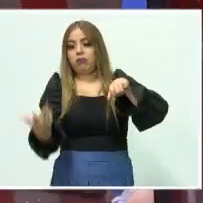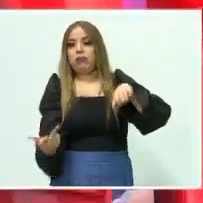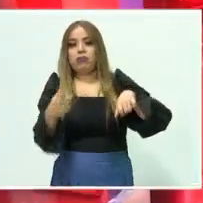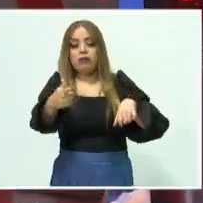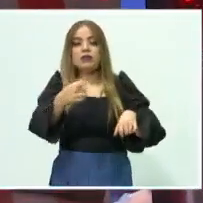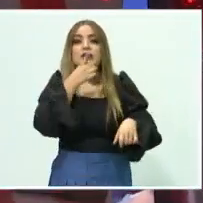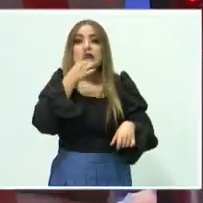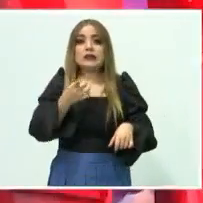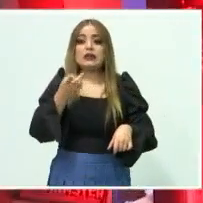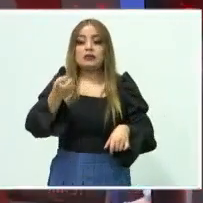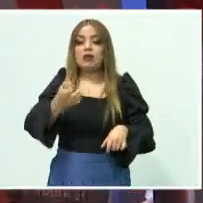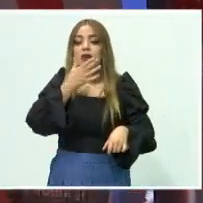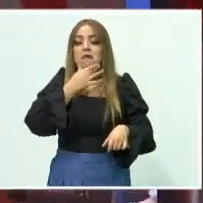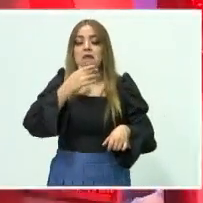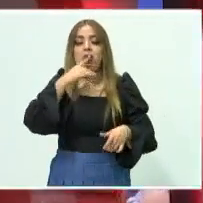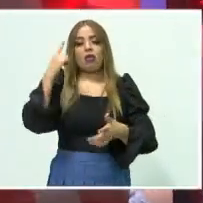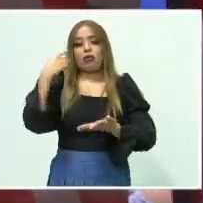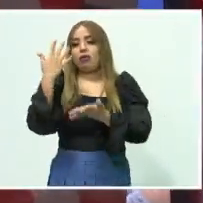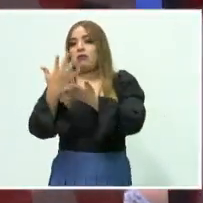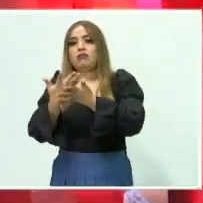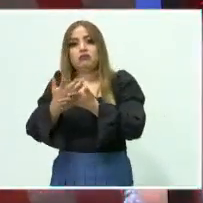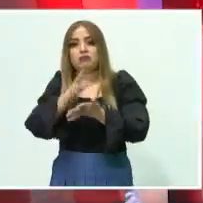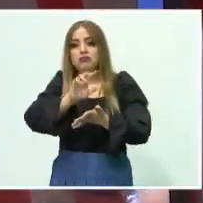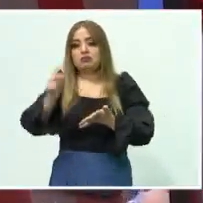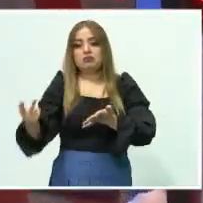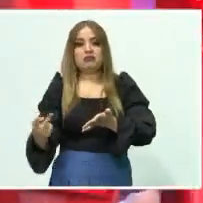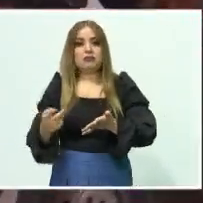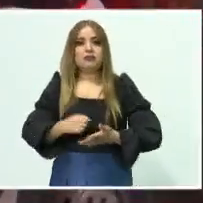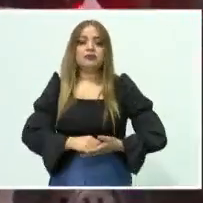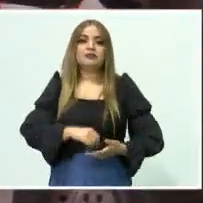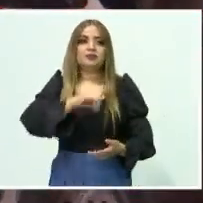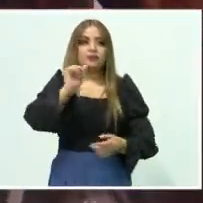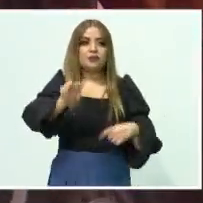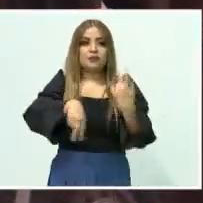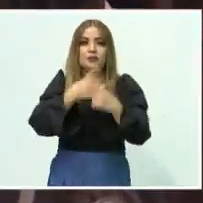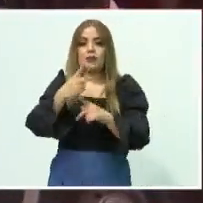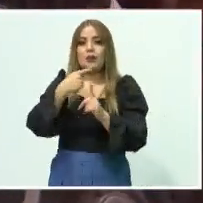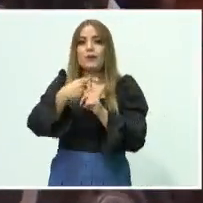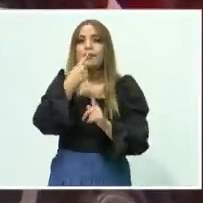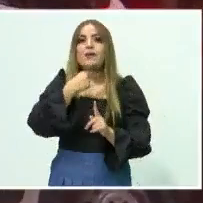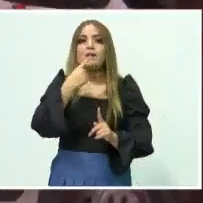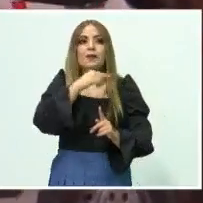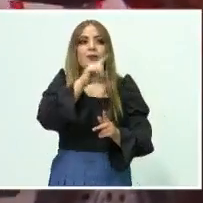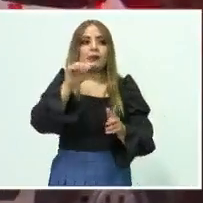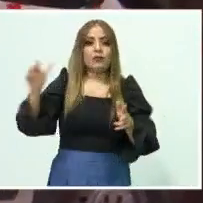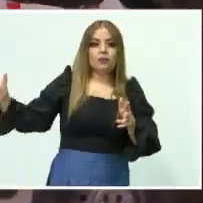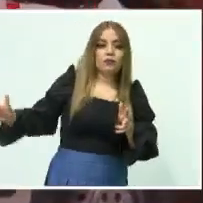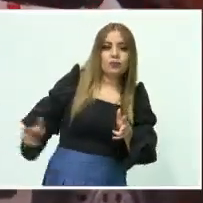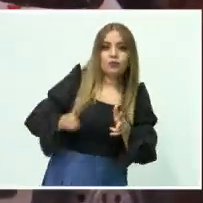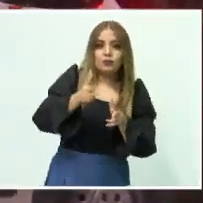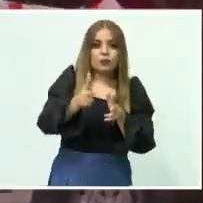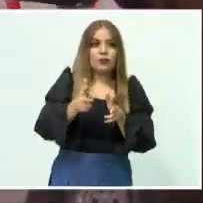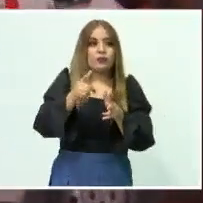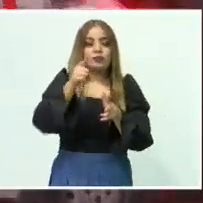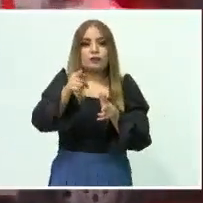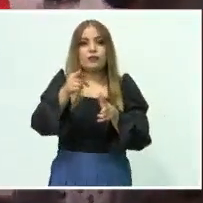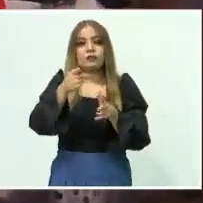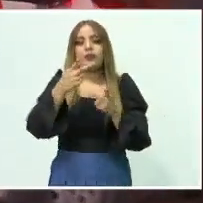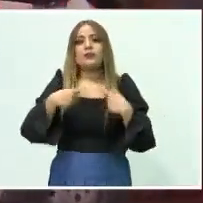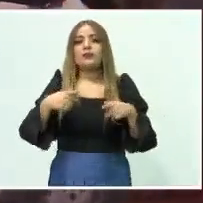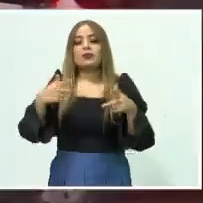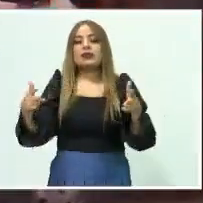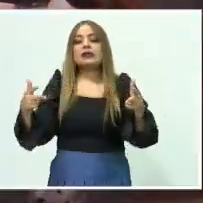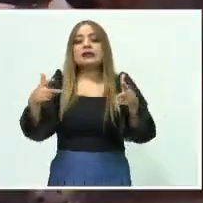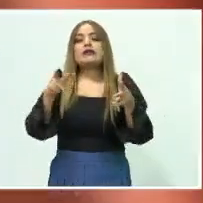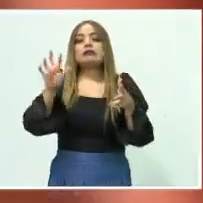Una ambulancia de Cruz Roja Mexicana acudió al auxilio y fue interceptada por un vehículo particular donde llevaban al lesionado a la altura del ejido